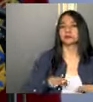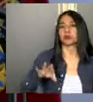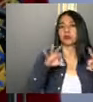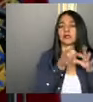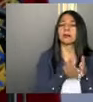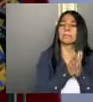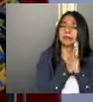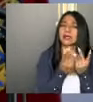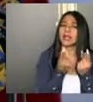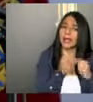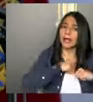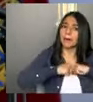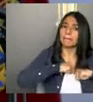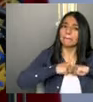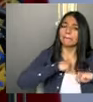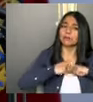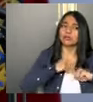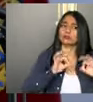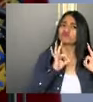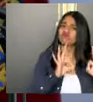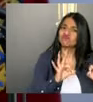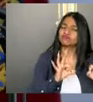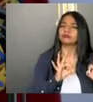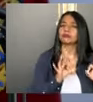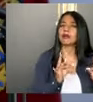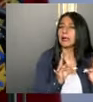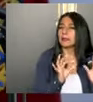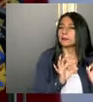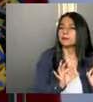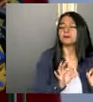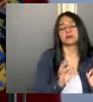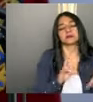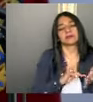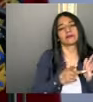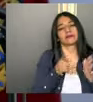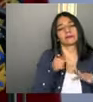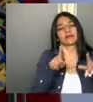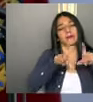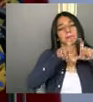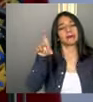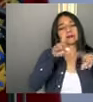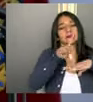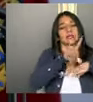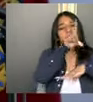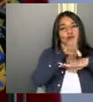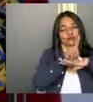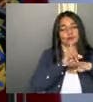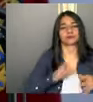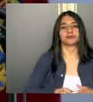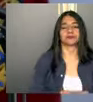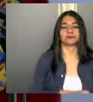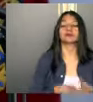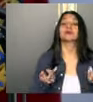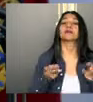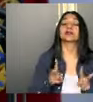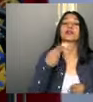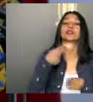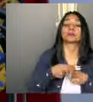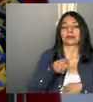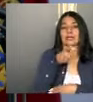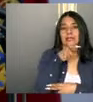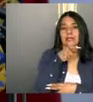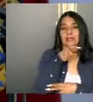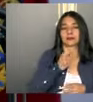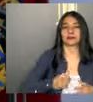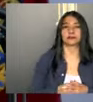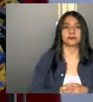agilidad, efectividad, ejecutividad, es justamente en las empresas. Y finalmente, los nombres. Mire, aquí